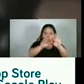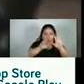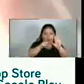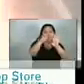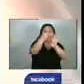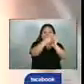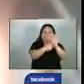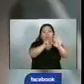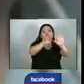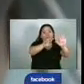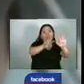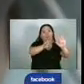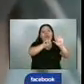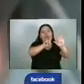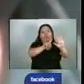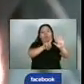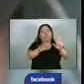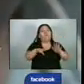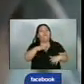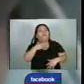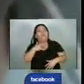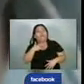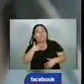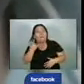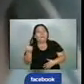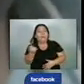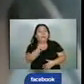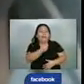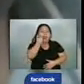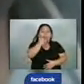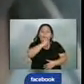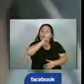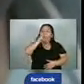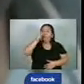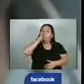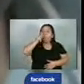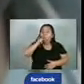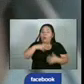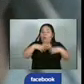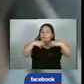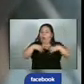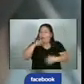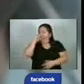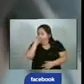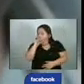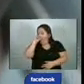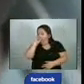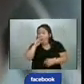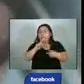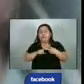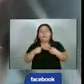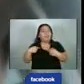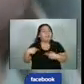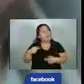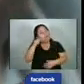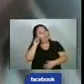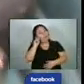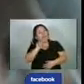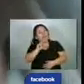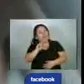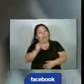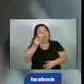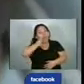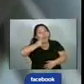el planeta. Entre los principales síntomas que atacan a la salud de las personas son los problemas respiratorios, los cuales son evidentes